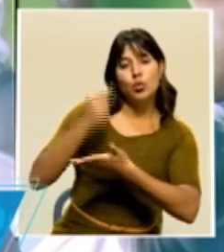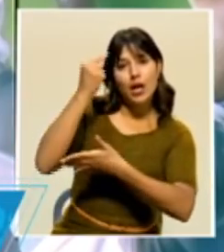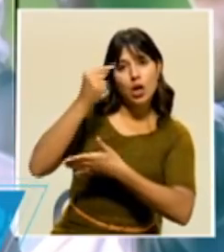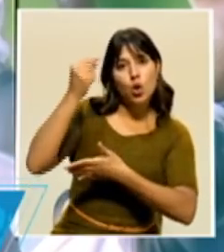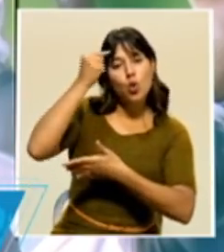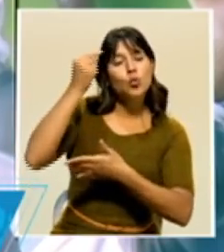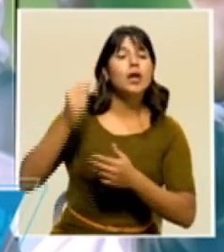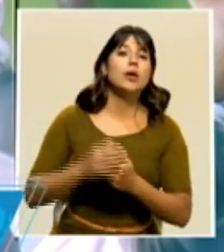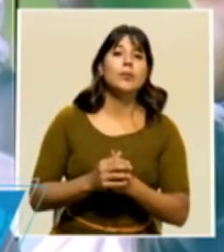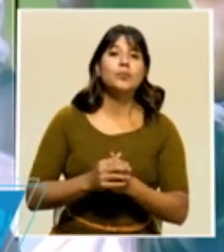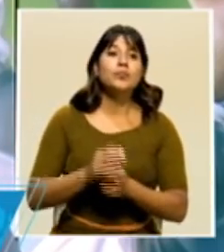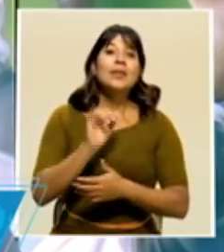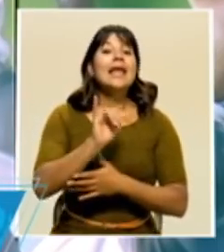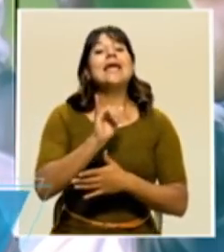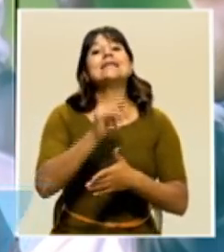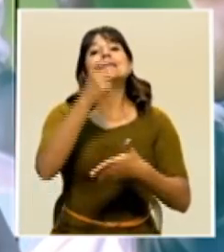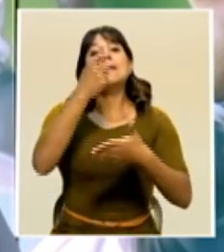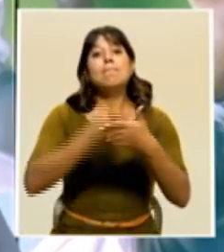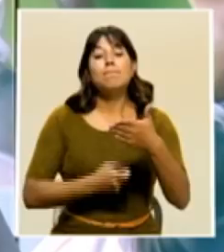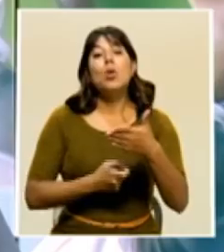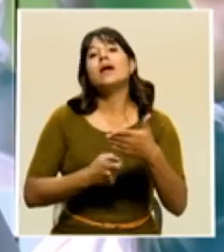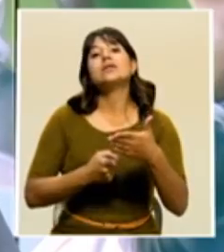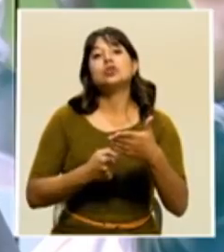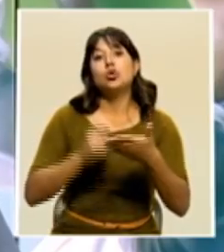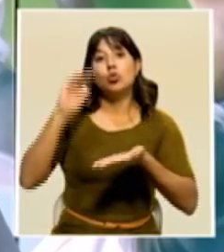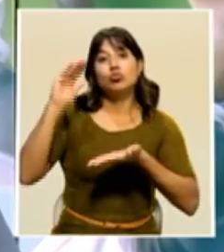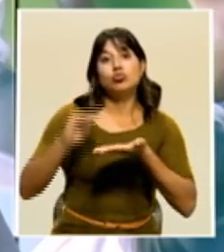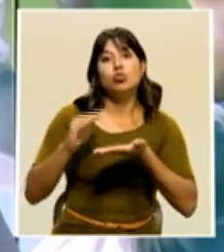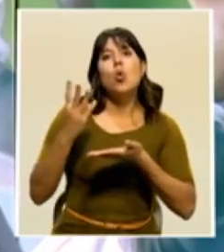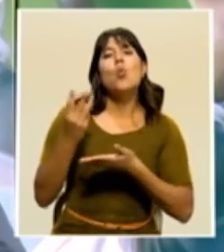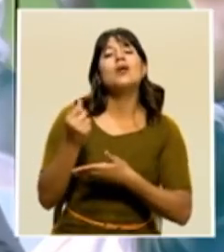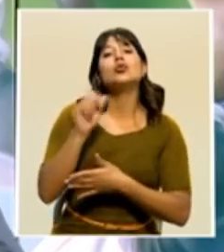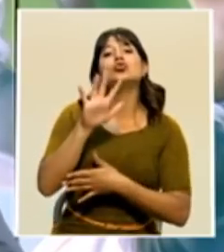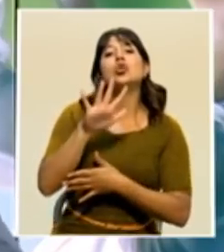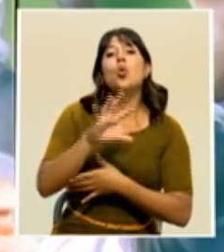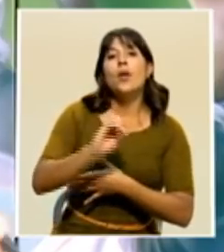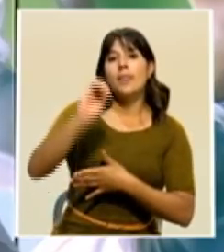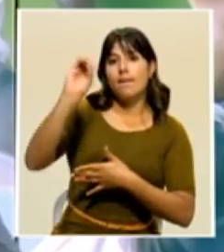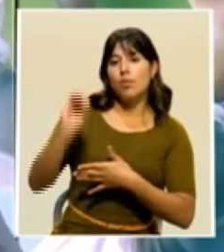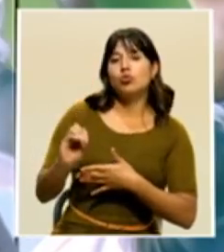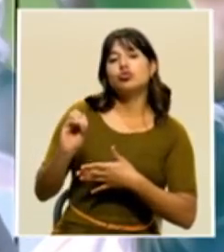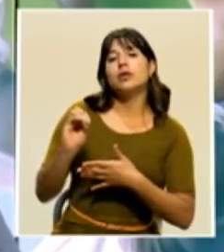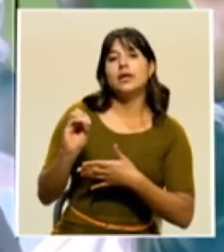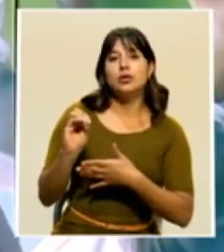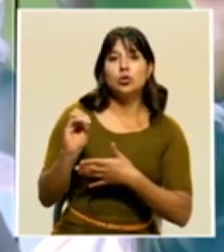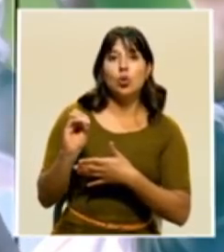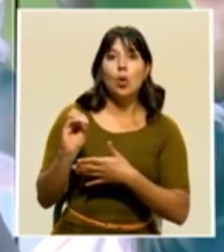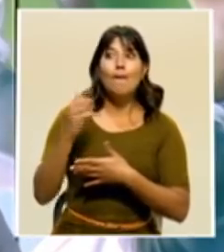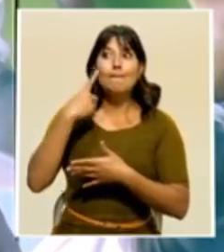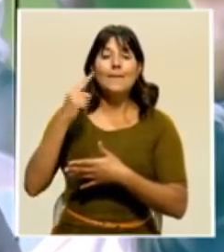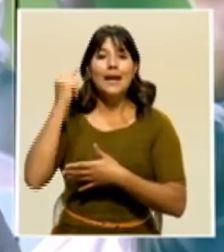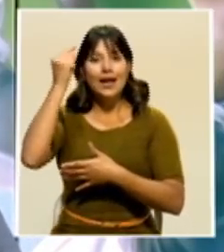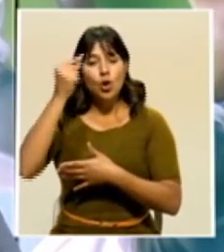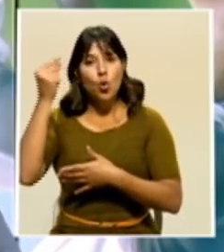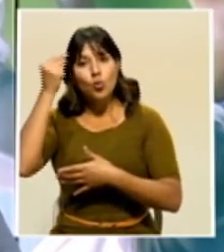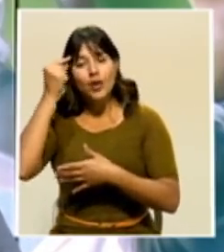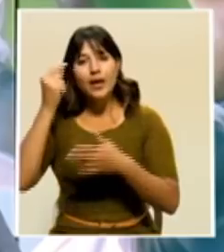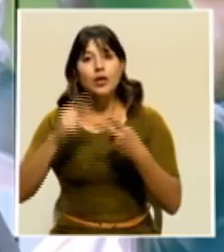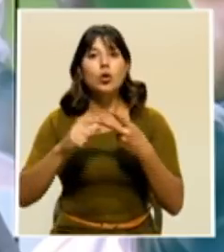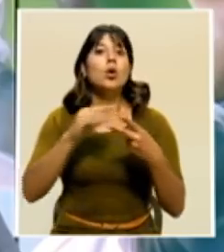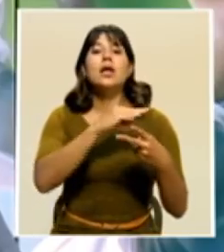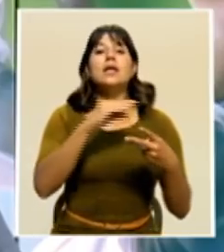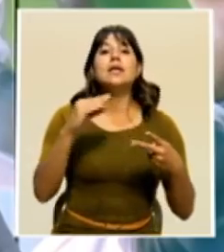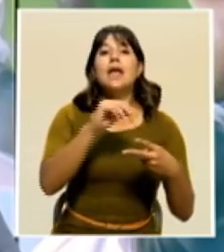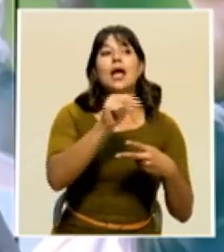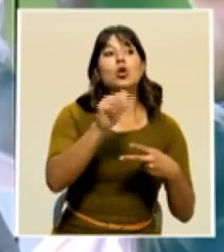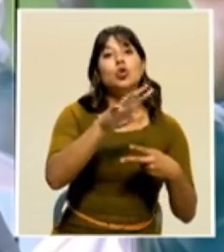Este impuesto es un 50% del impuesto va, digamos, a lo que es la Caja General del Estado, y el otro 50% va con AVE